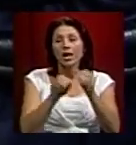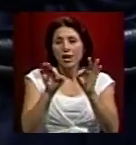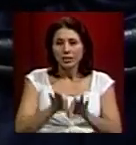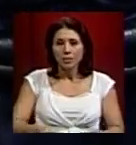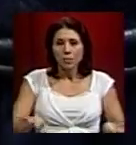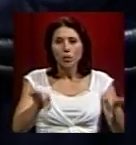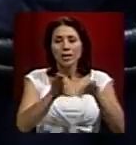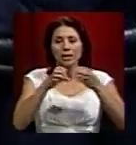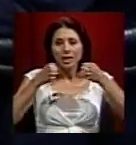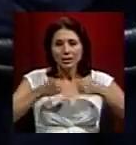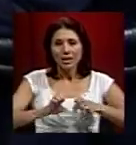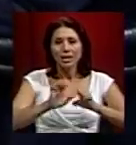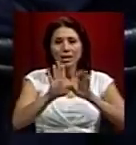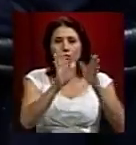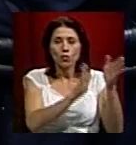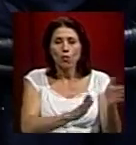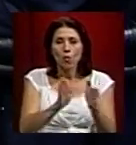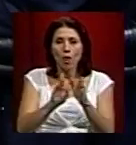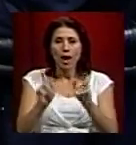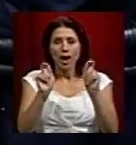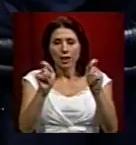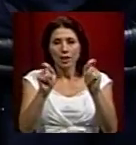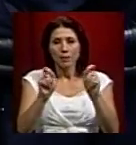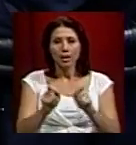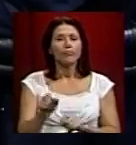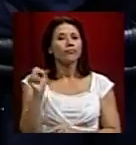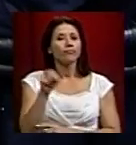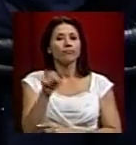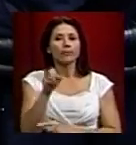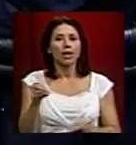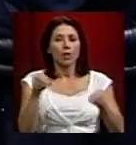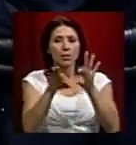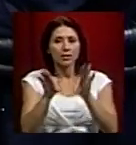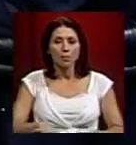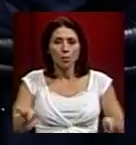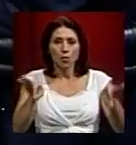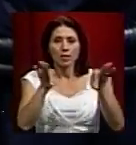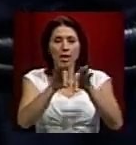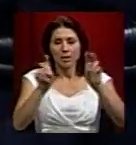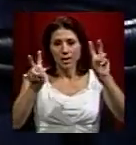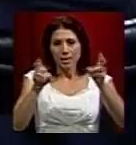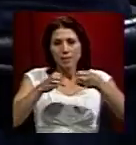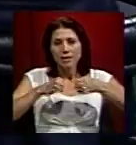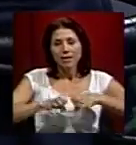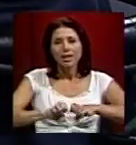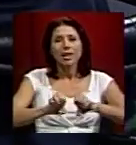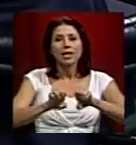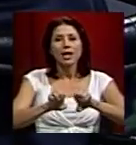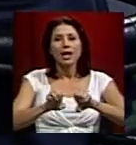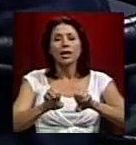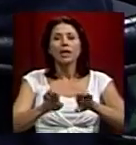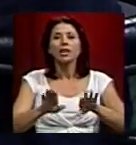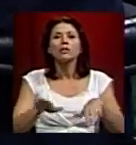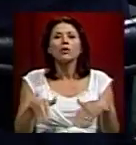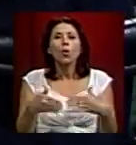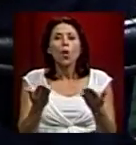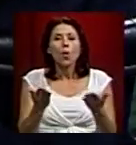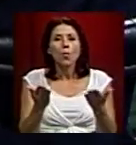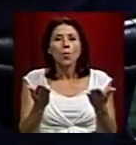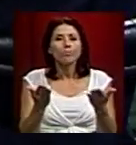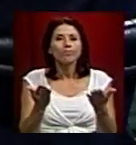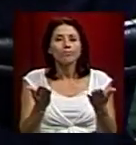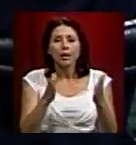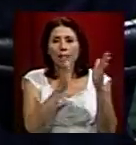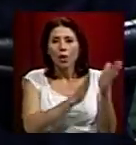la estrategia en su formación académica. Claro, bueno, lo más importante yo diría del tema de estrategia es cómo la organización, porque